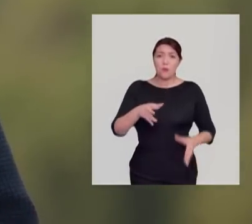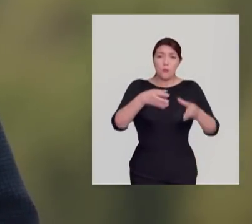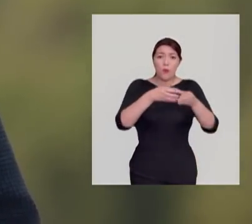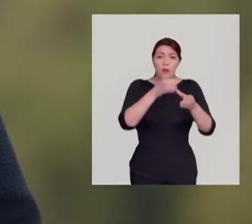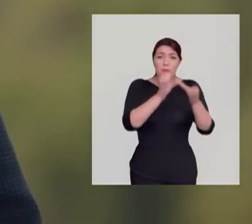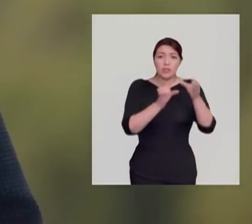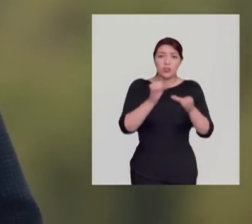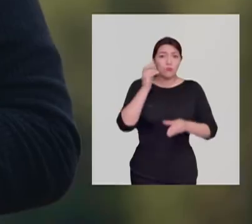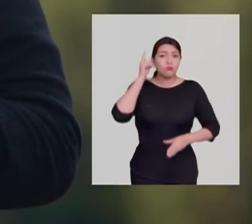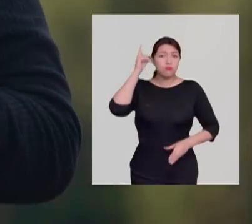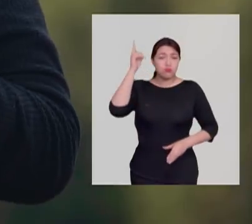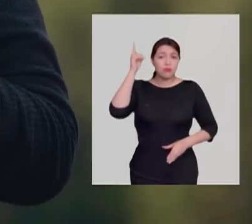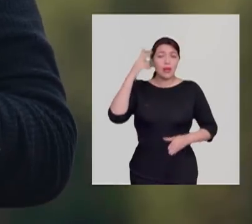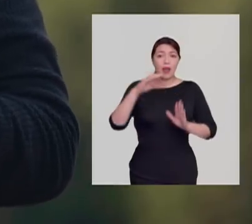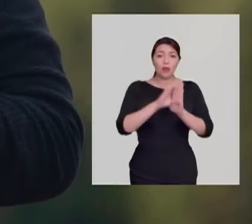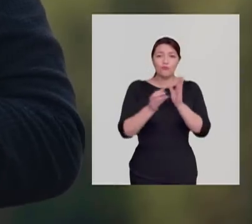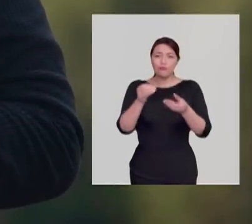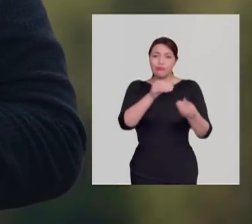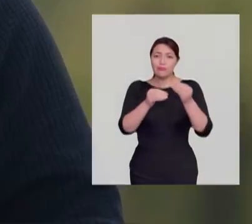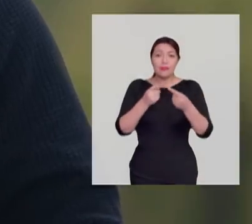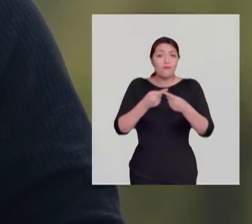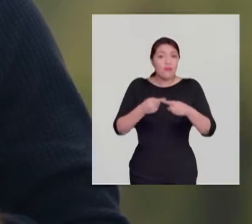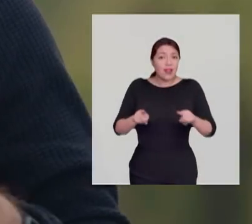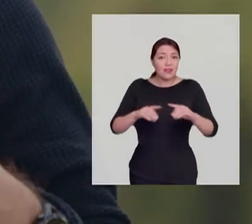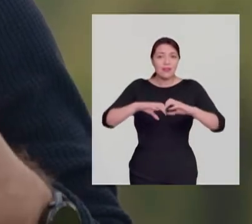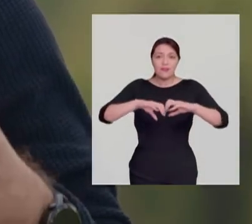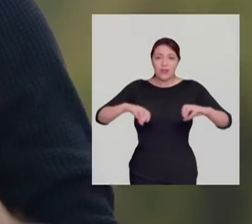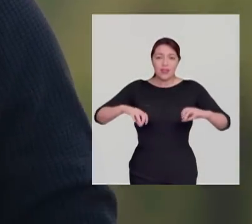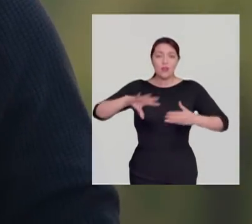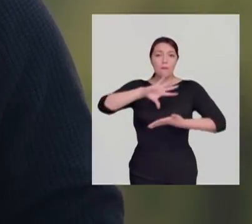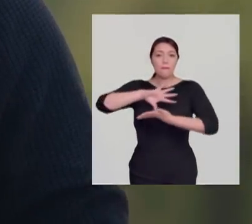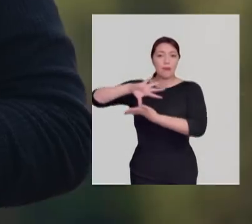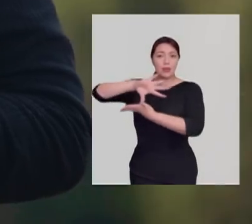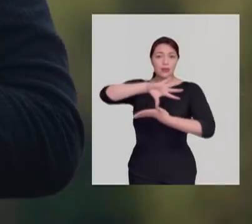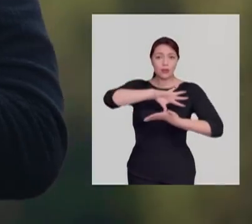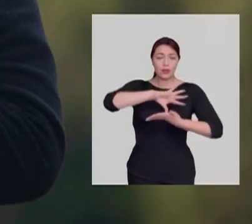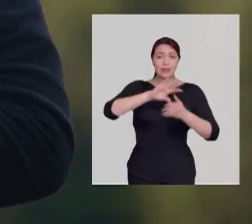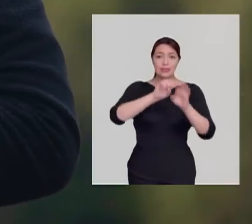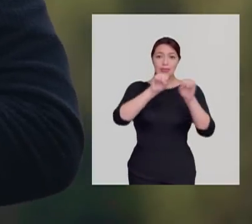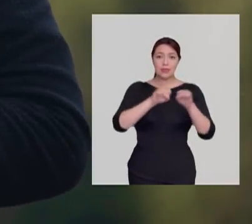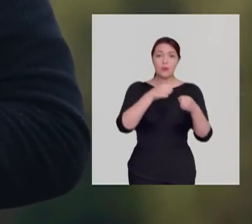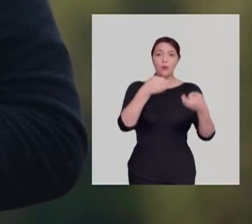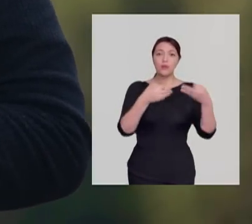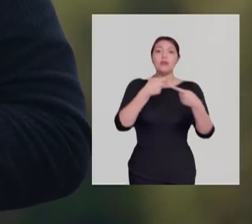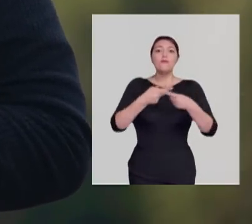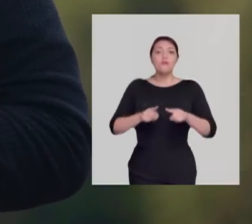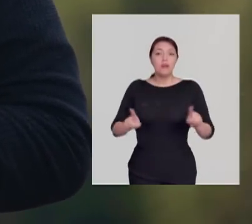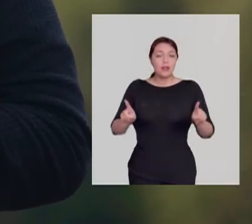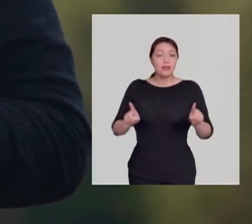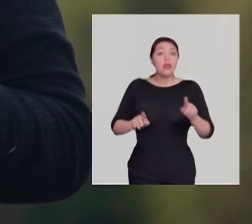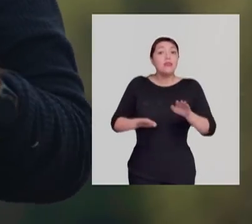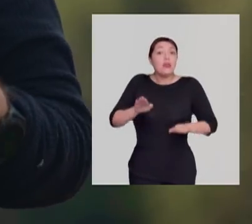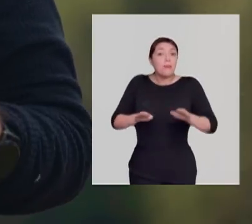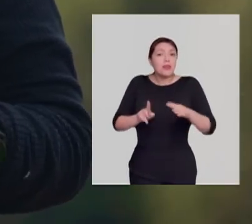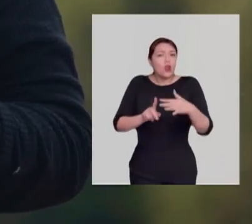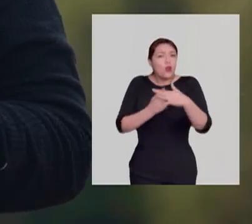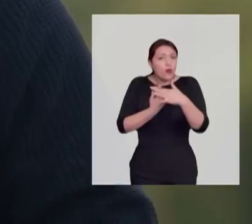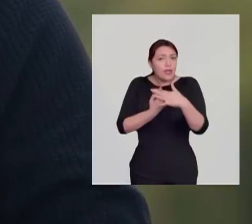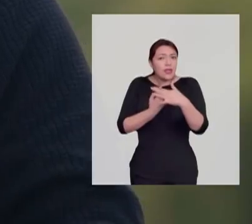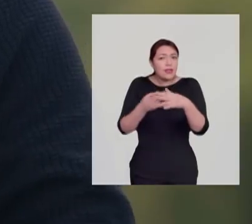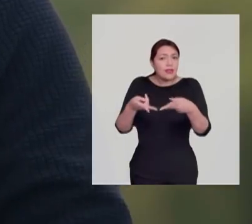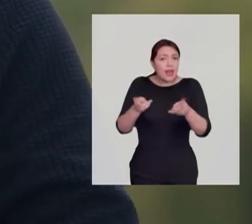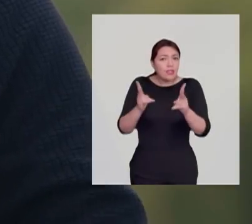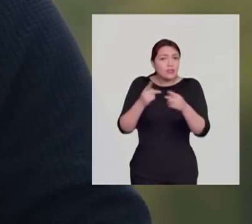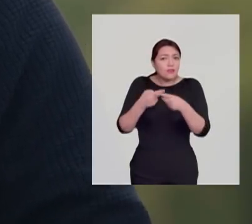indígenas en la Constitución, pero una cosa muy distinta es dividirnos en naciones, con sistemas de justicia diferentes de acuerdo a tu origen y